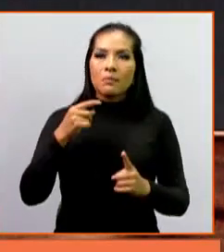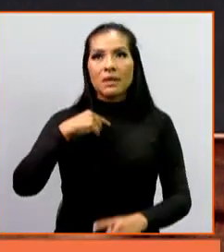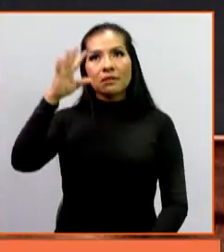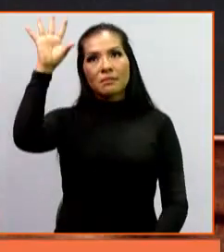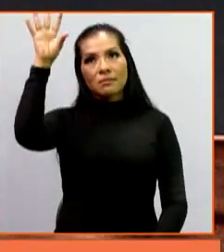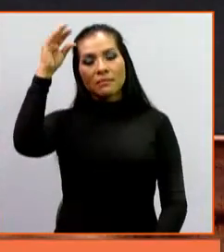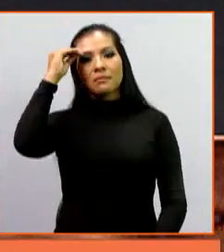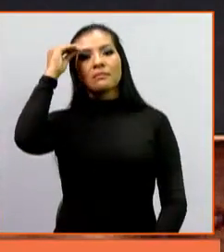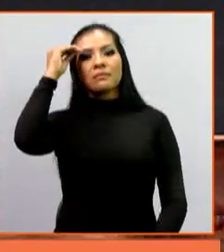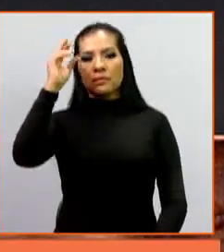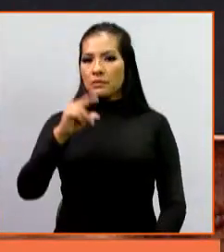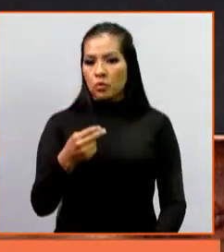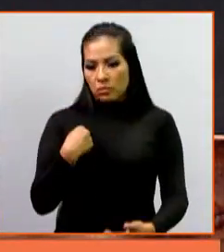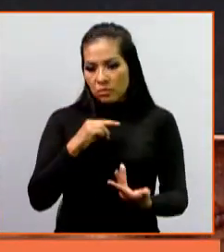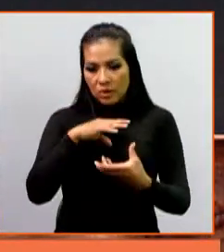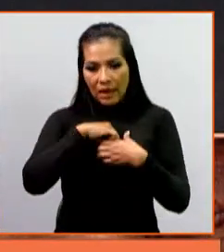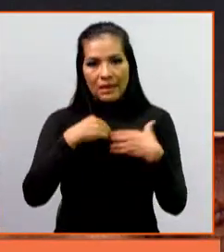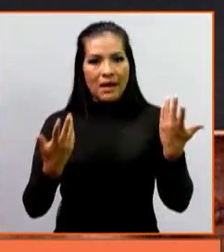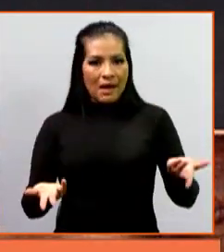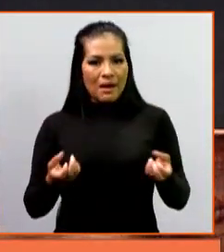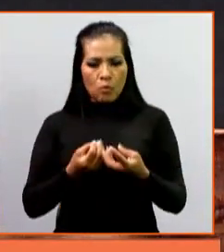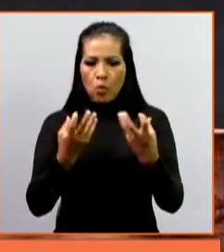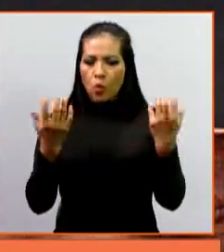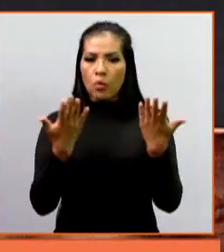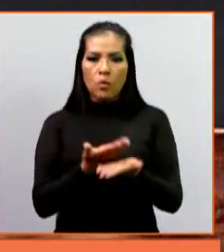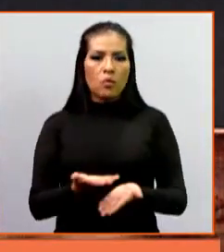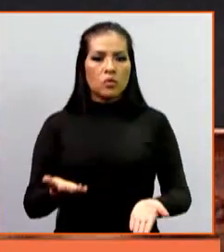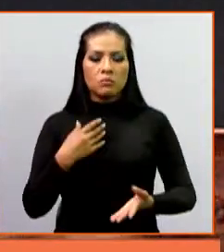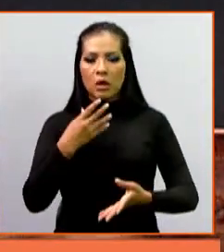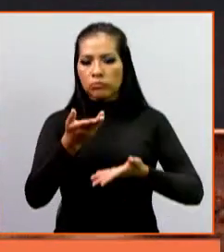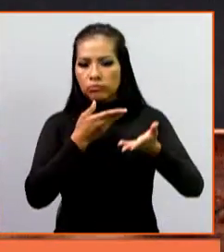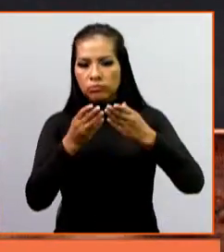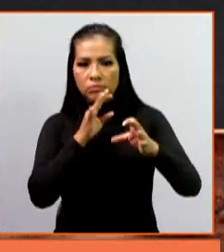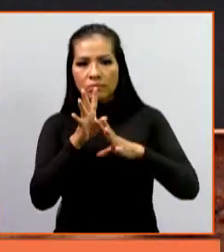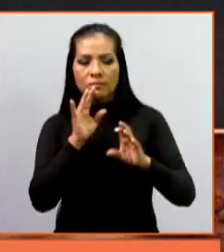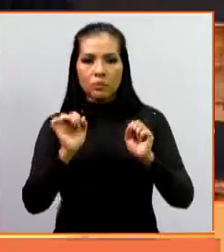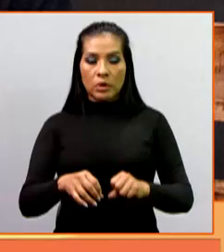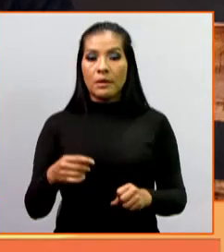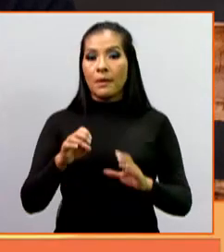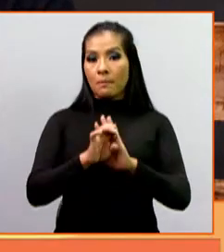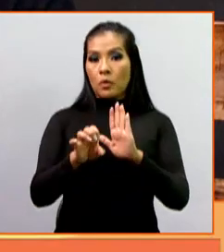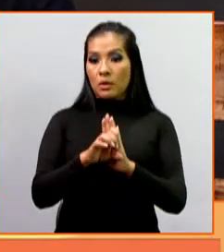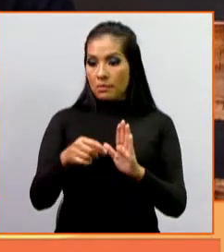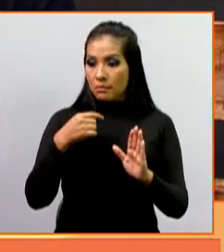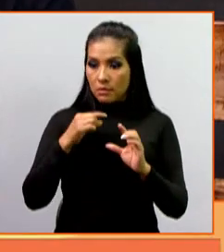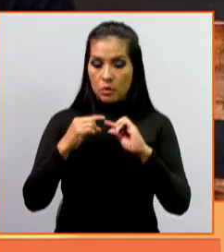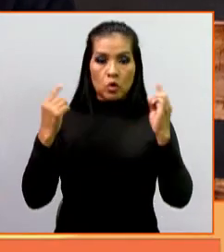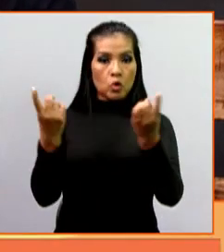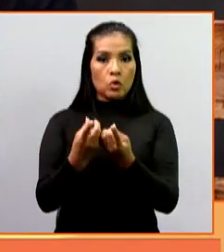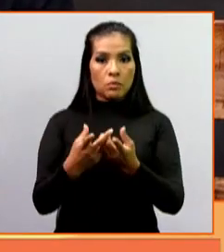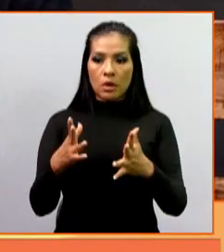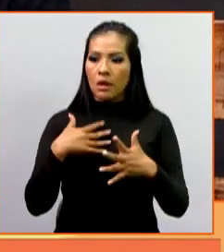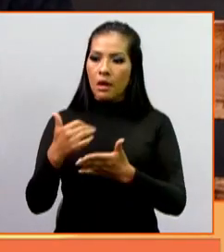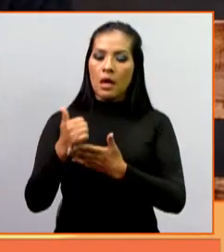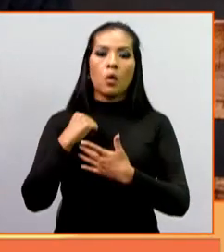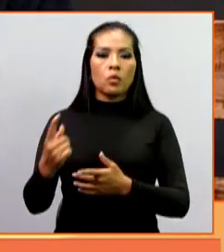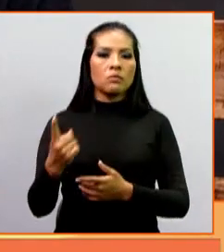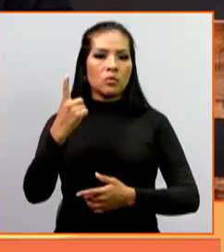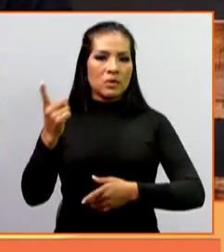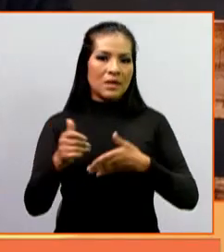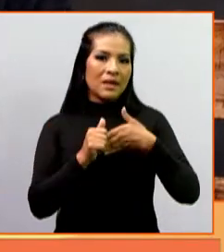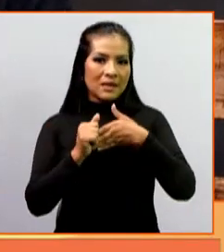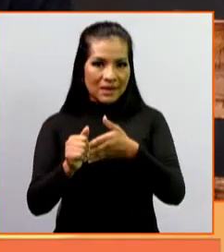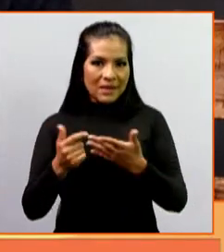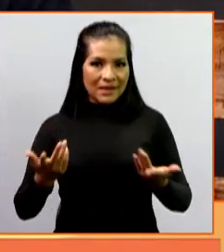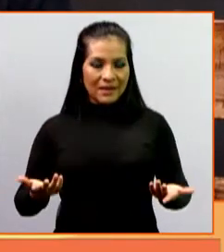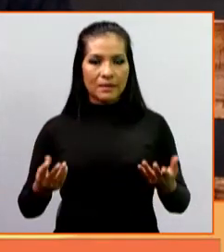tenemos un montón de cosas para decir. Sí. Y además, cuando trabajamos en grupo, a mí me dirige actoralmente una compañera que es Aldana Pelicani, de la compañía La Zancada Teatro,